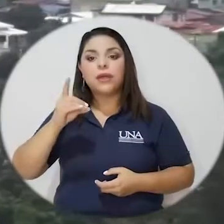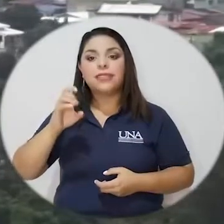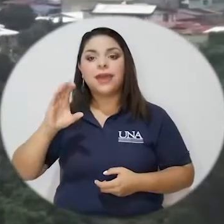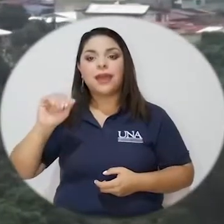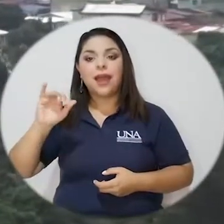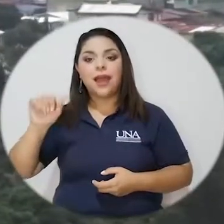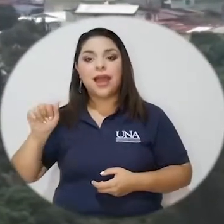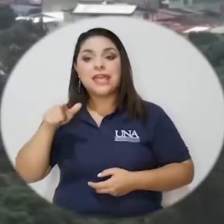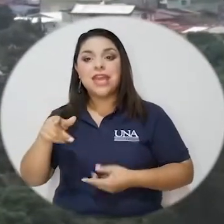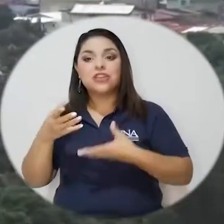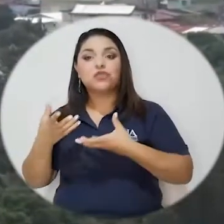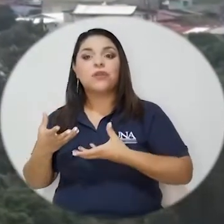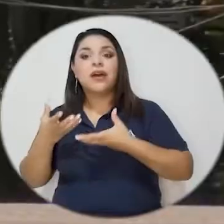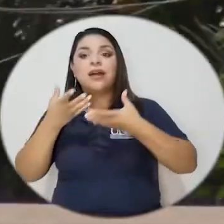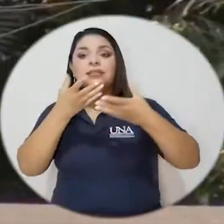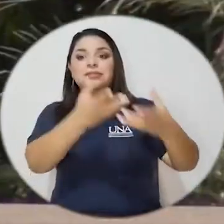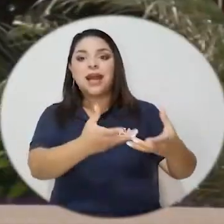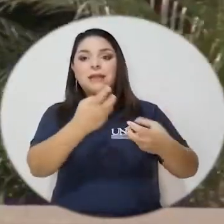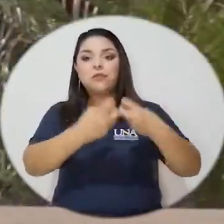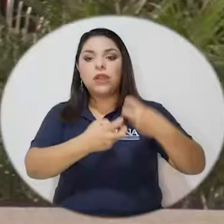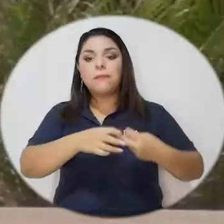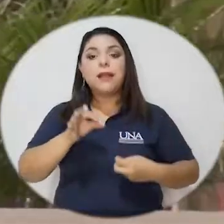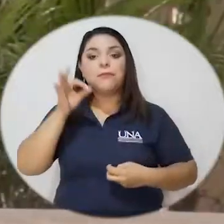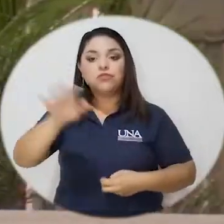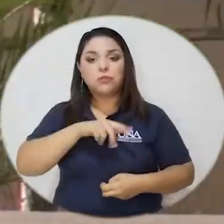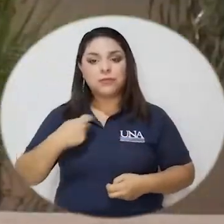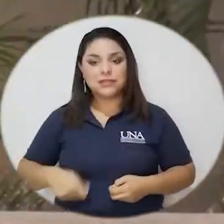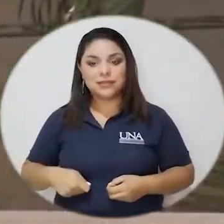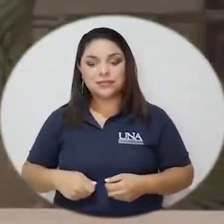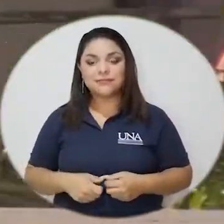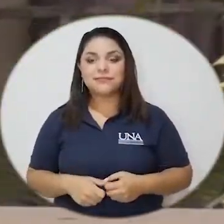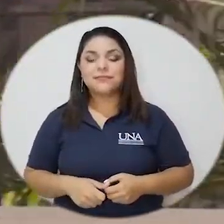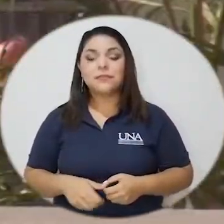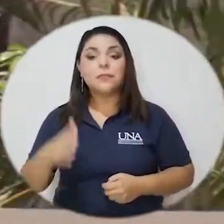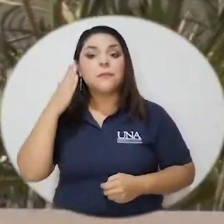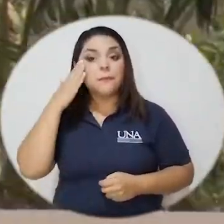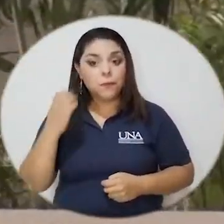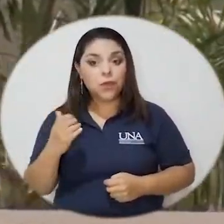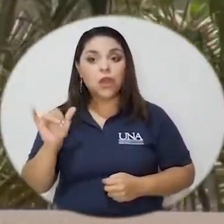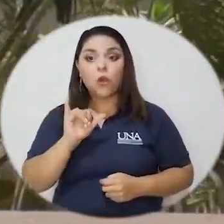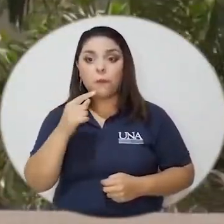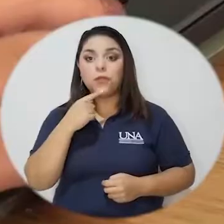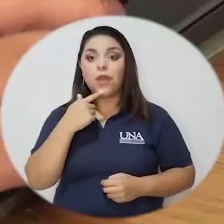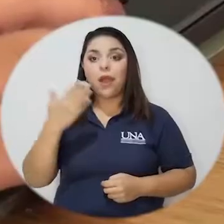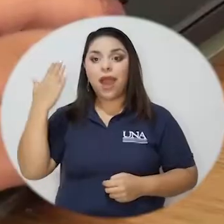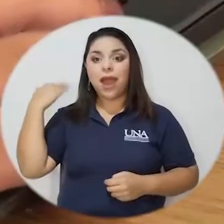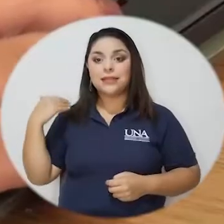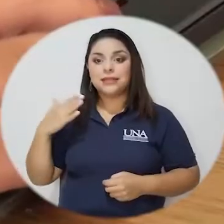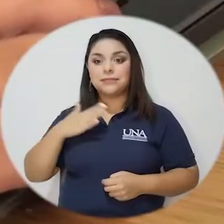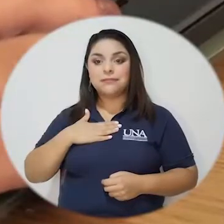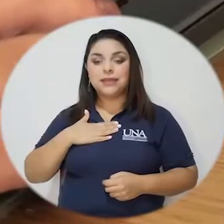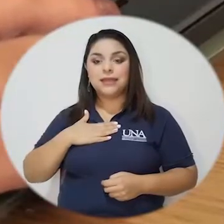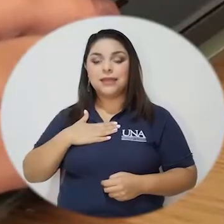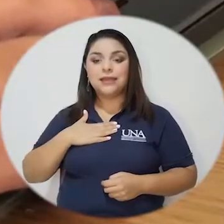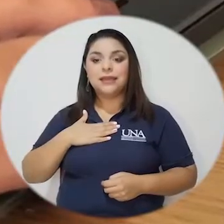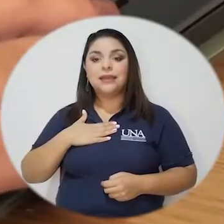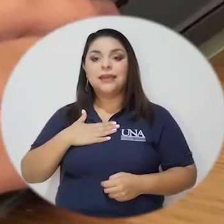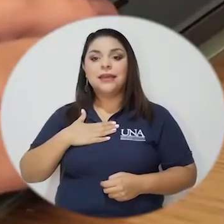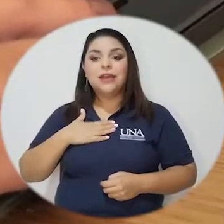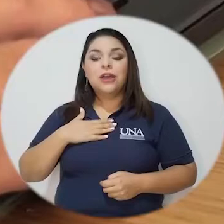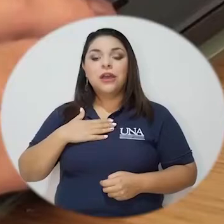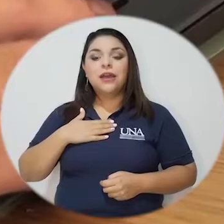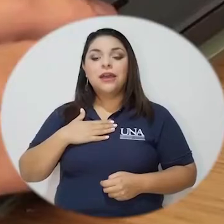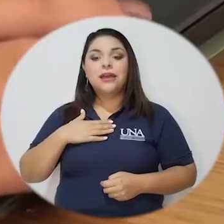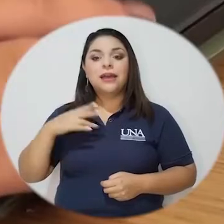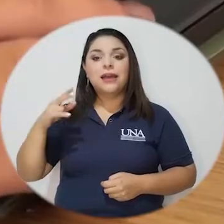el problema a la próxima magistratura que tengamos. Porque, bien lo decía mi antecesor, el doctor